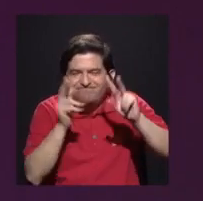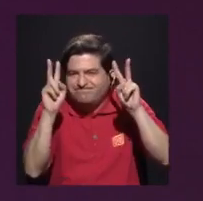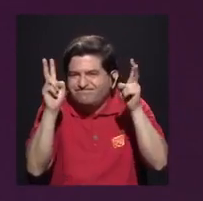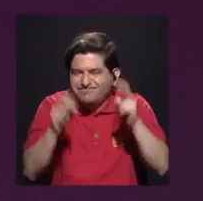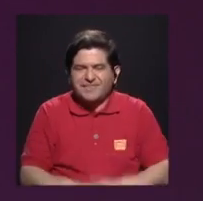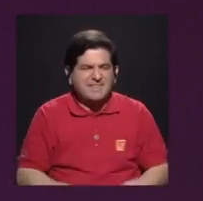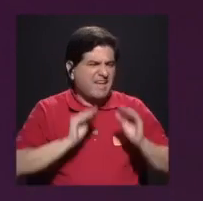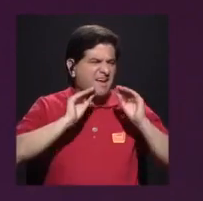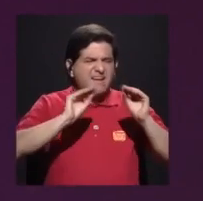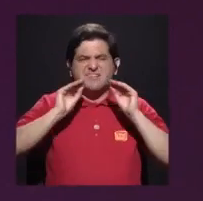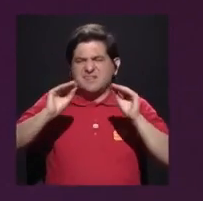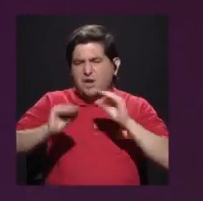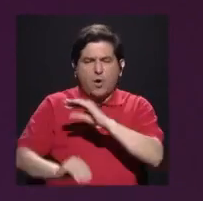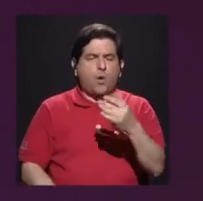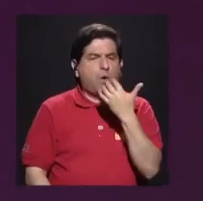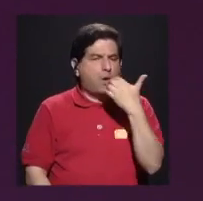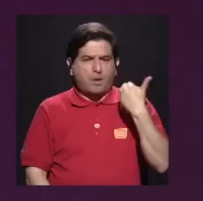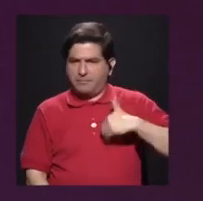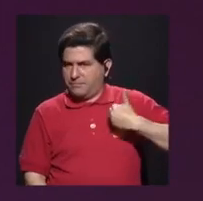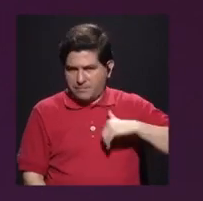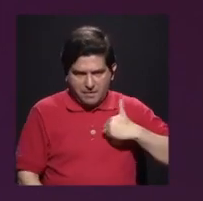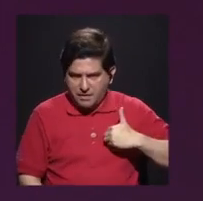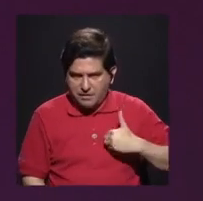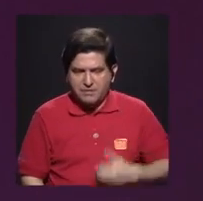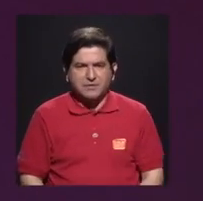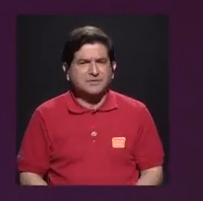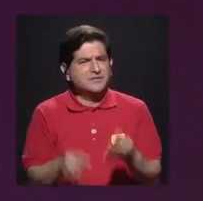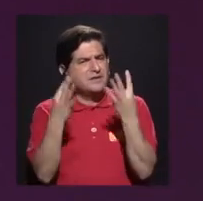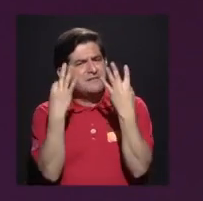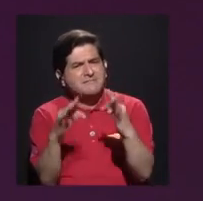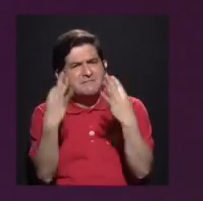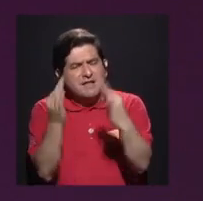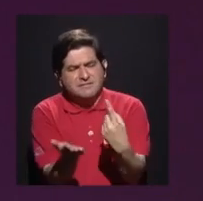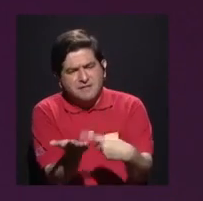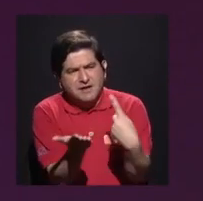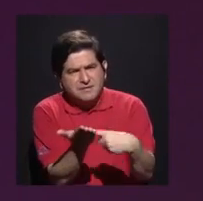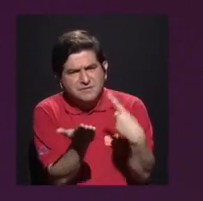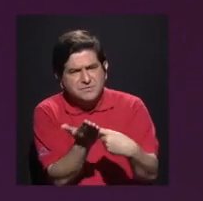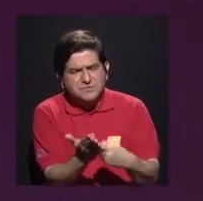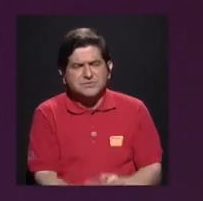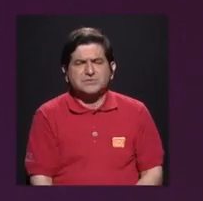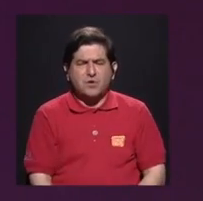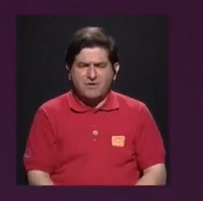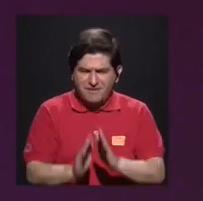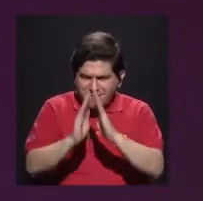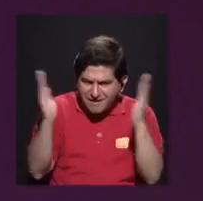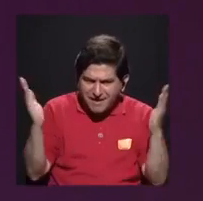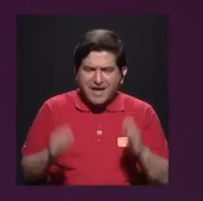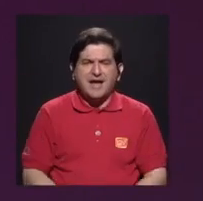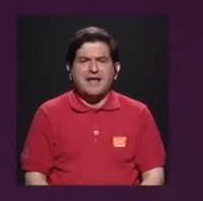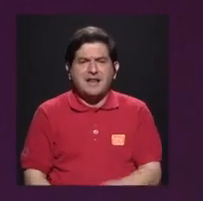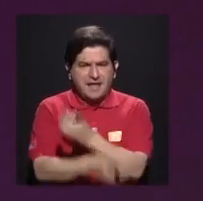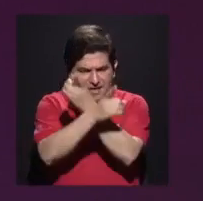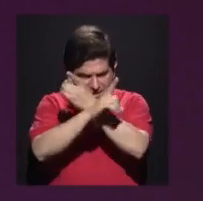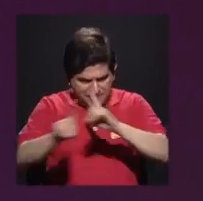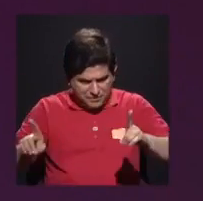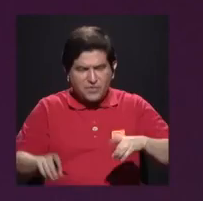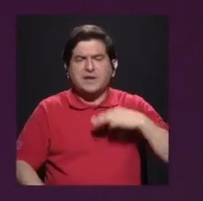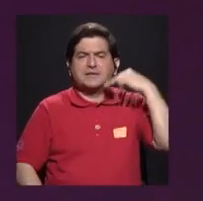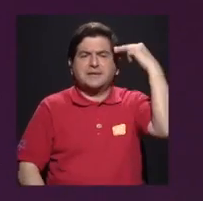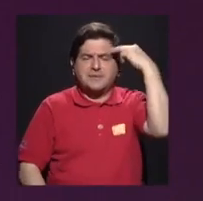dogmas y de privilegios para poder hacer una discusión más franca y políticamente y democráticamente más